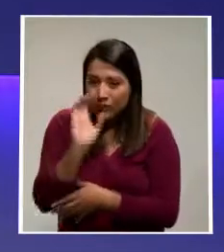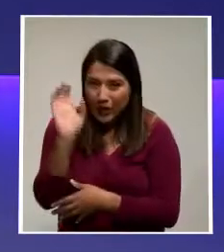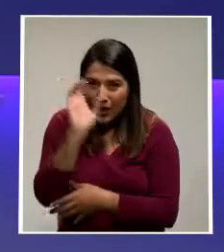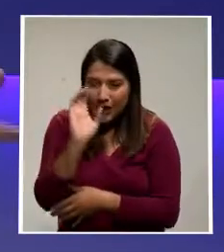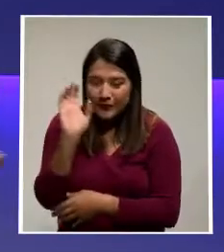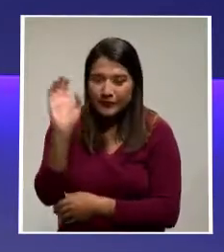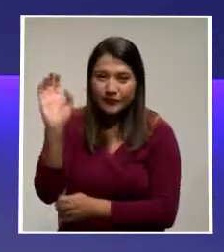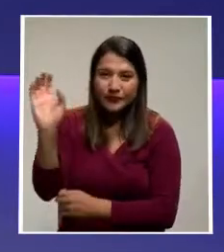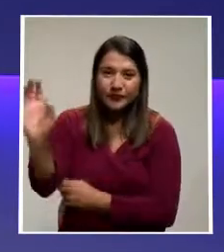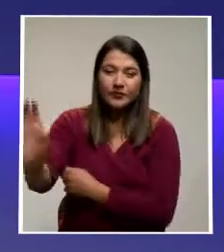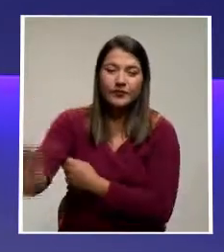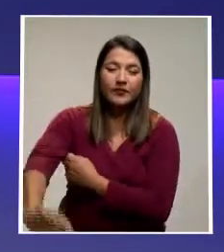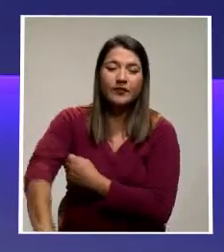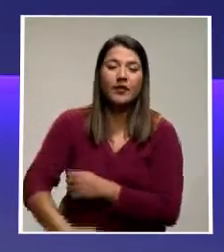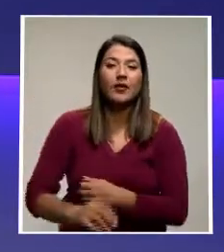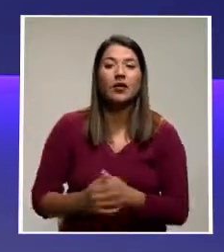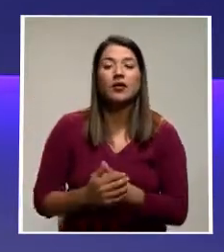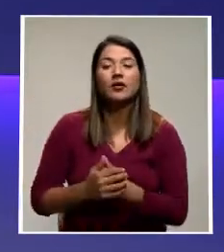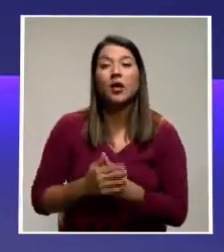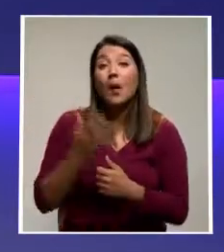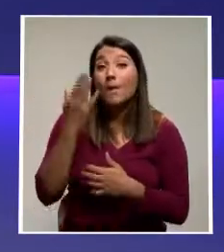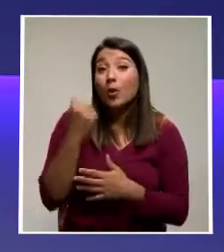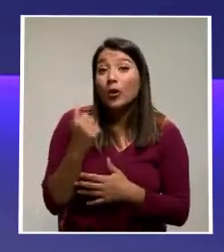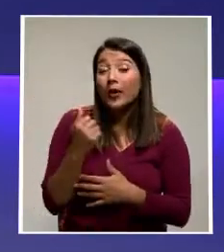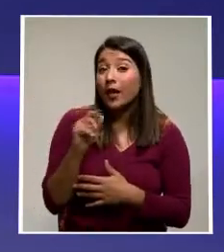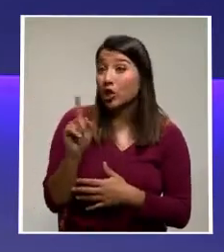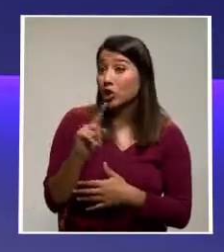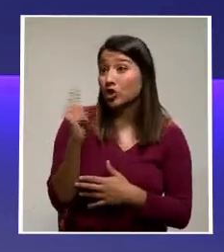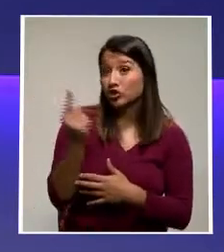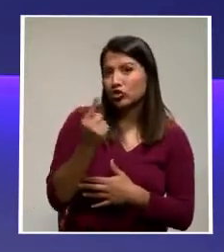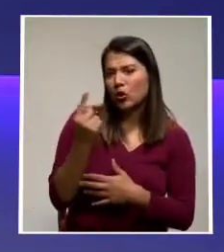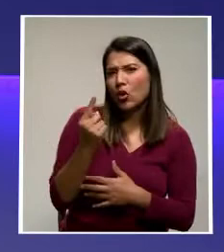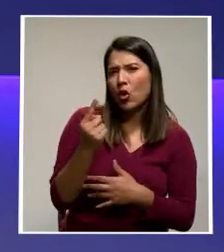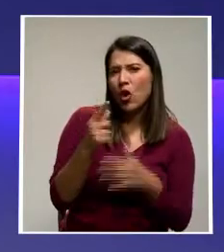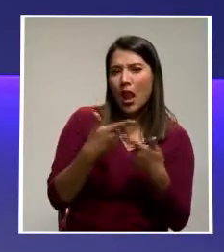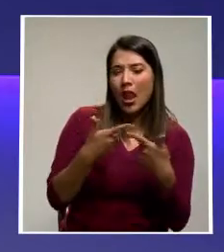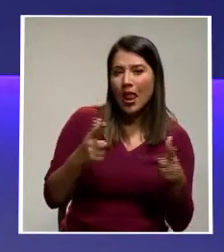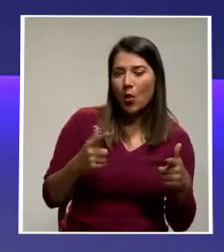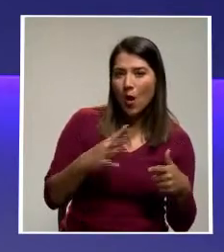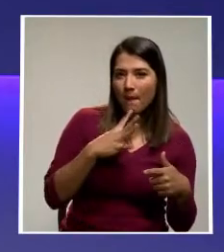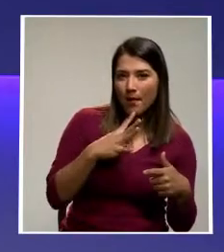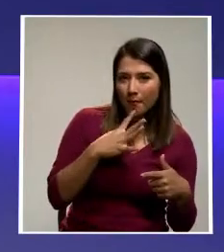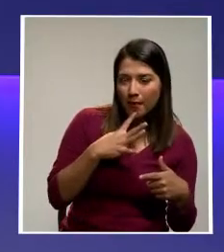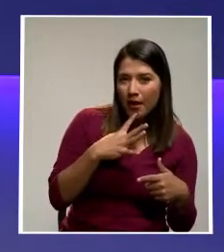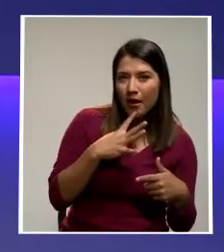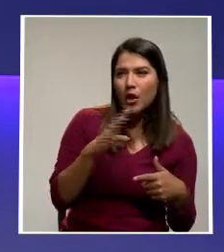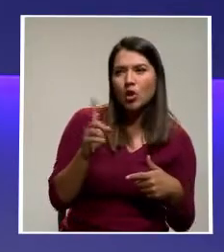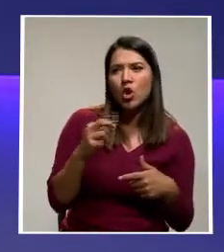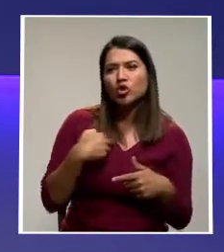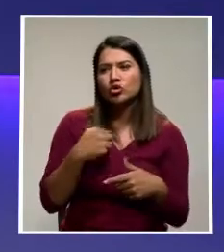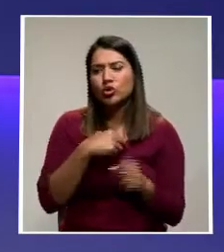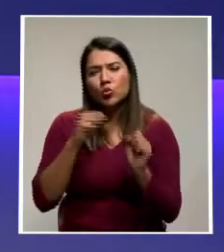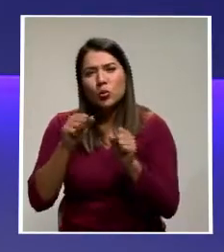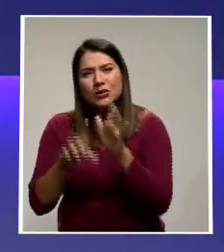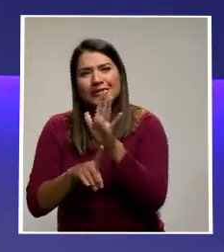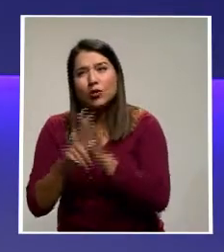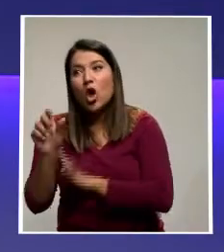lenguaje o varios lenguajes, porque no solo el lenguaje hablado, somos capaces de desarrollar otros muchos.